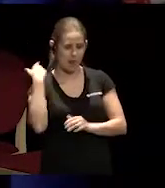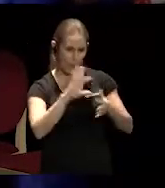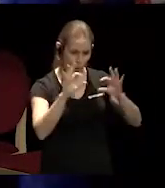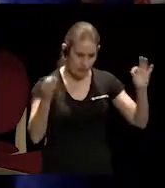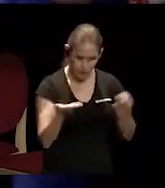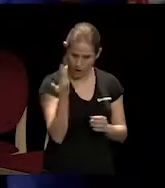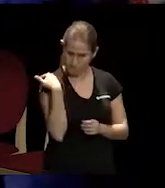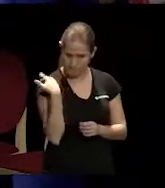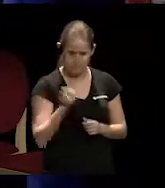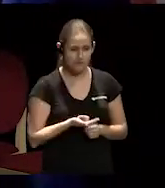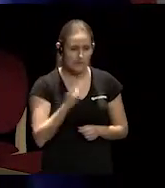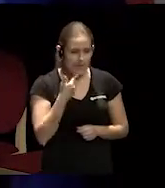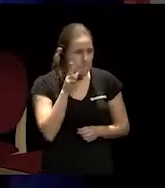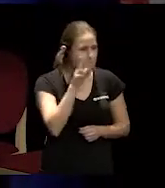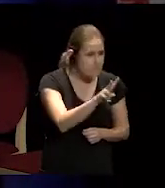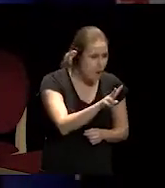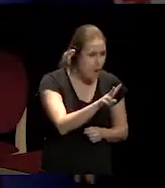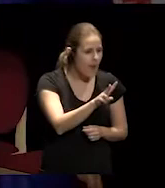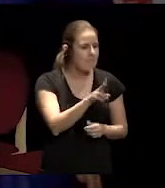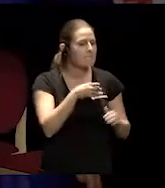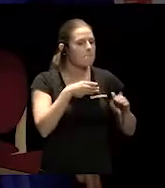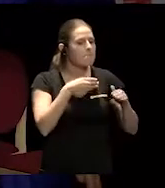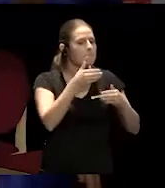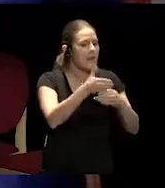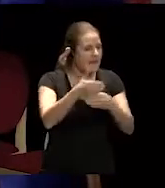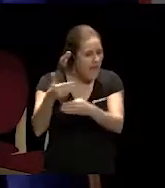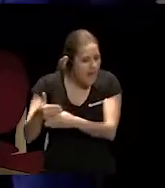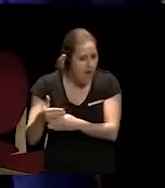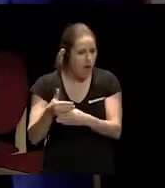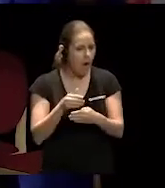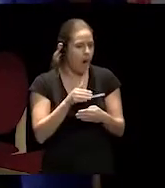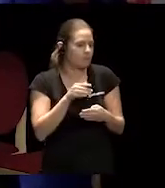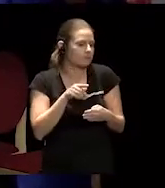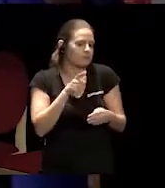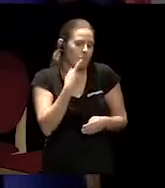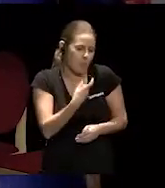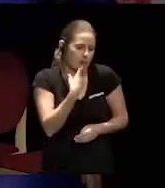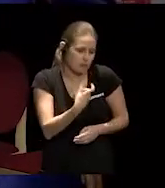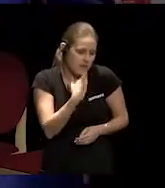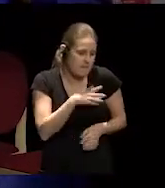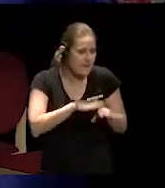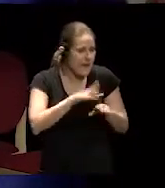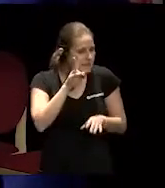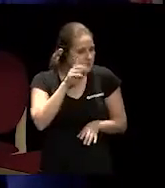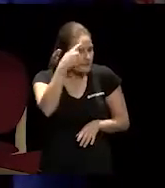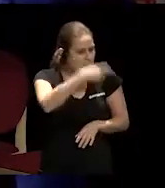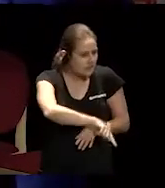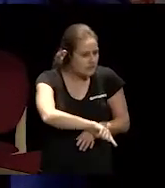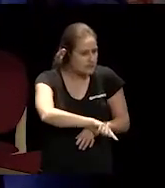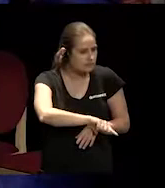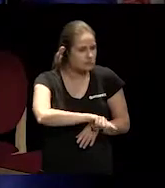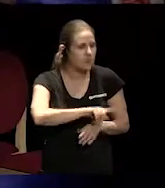estos grupos de carnavales? Vimos las barreras, los obstáculos. para asegurarnos que